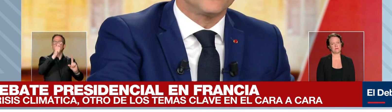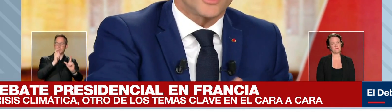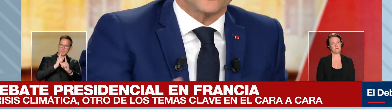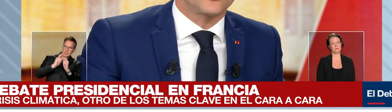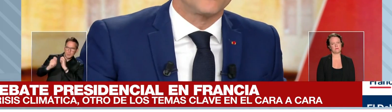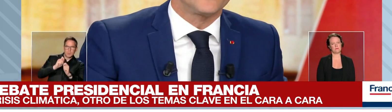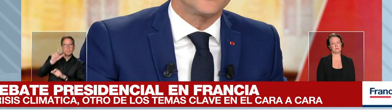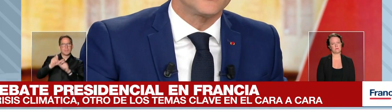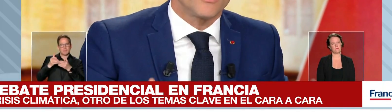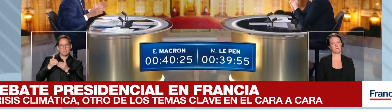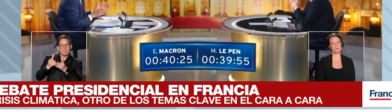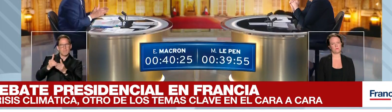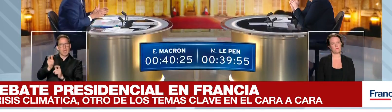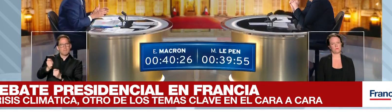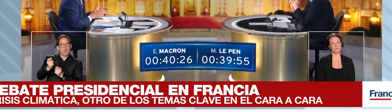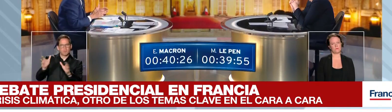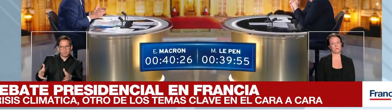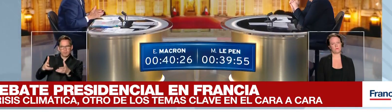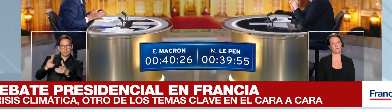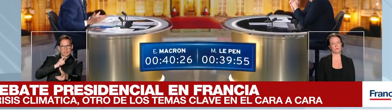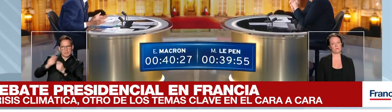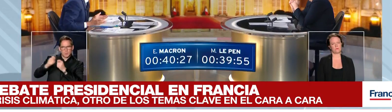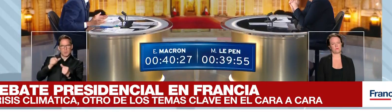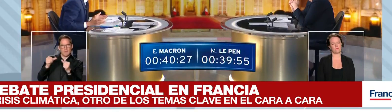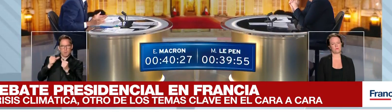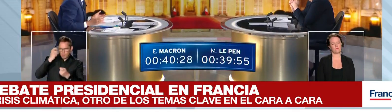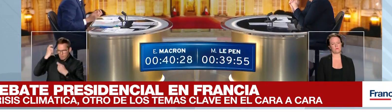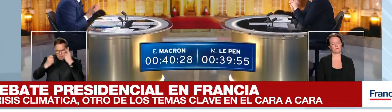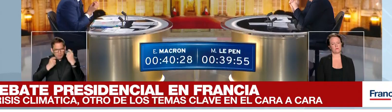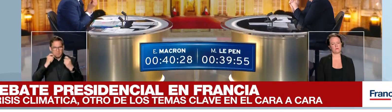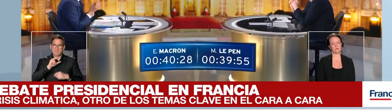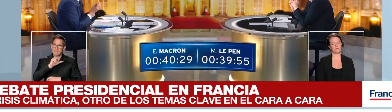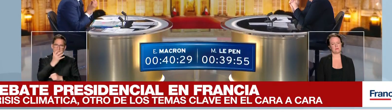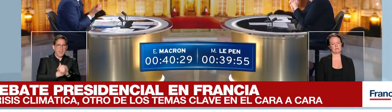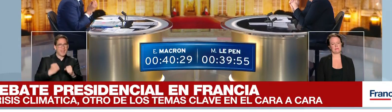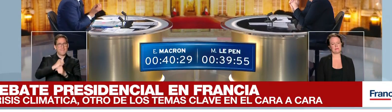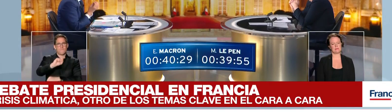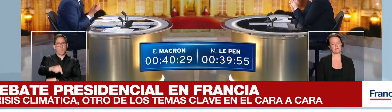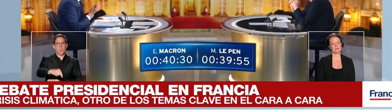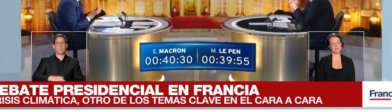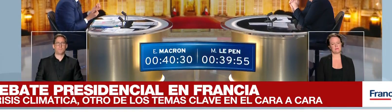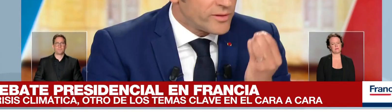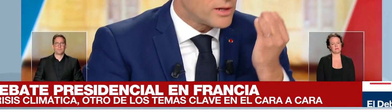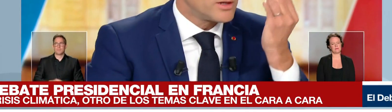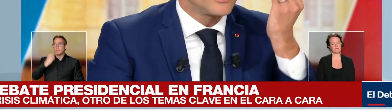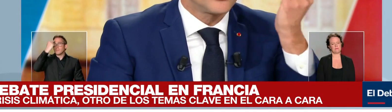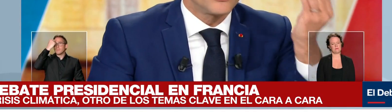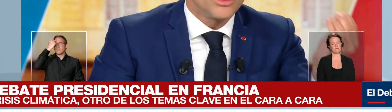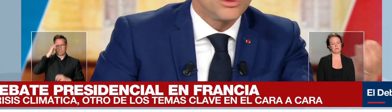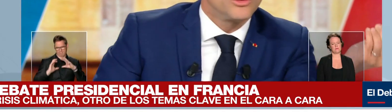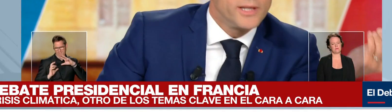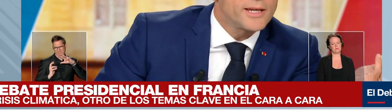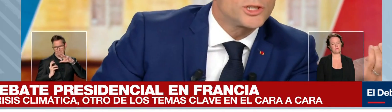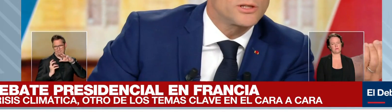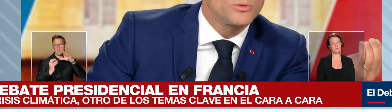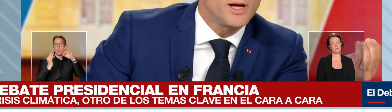con los pescadores, con aquellos que utilizan esas zonas para avanzar nuestros proyectos, pero hay que desarrollarlos. La única manera de poder desarrollar y